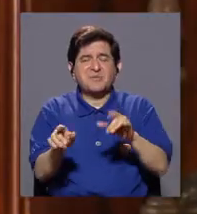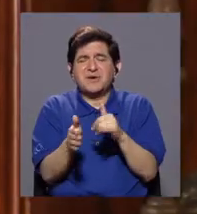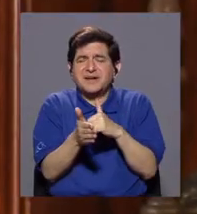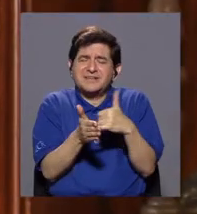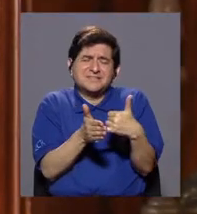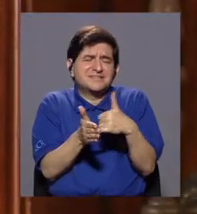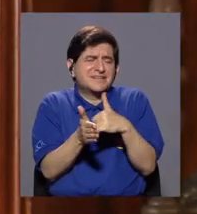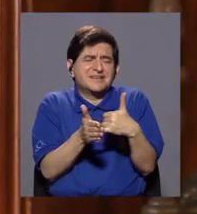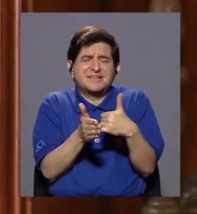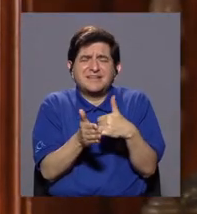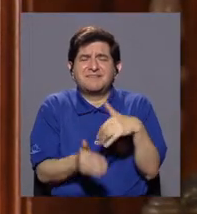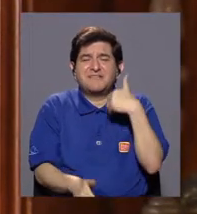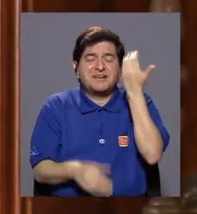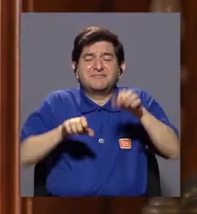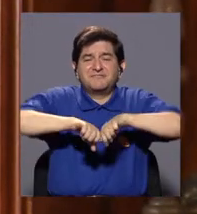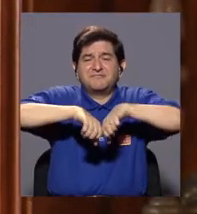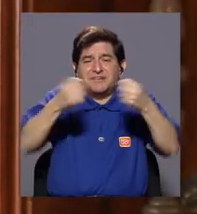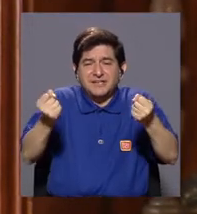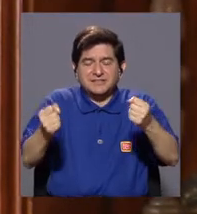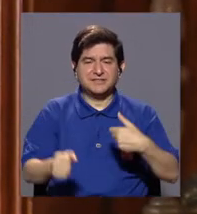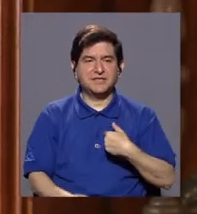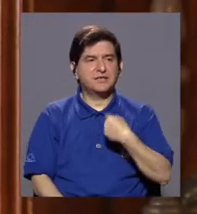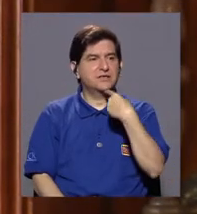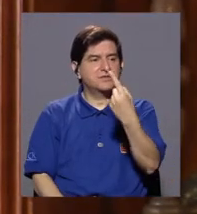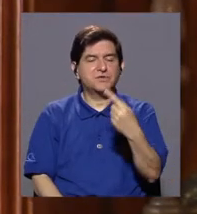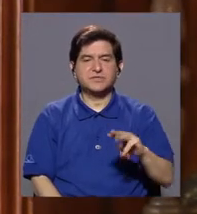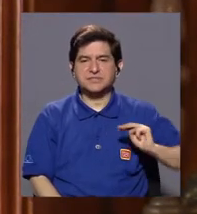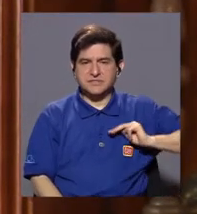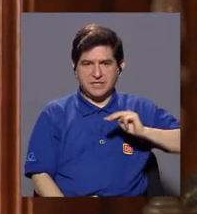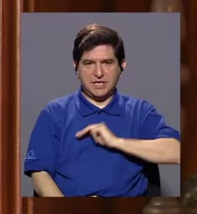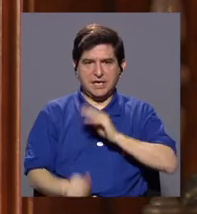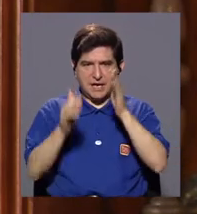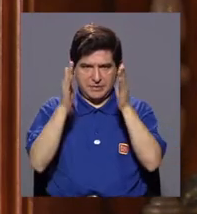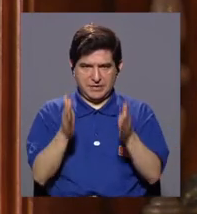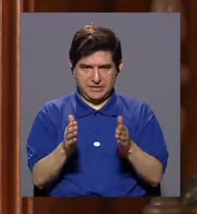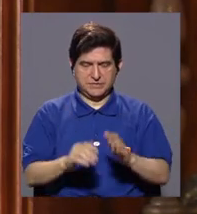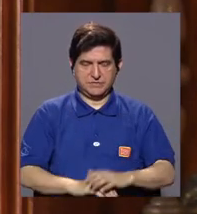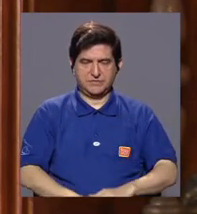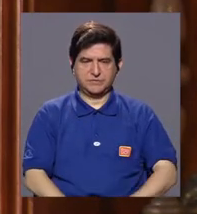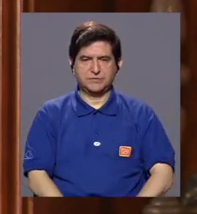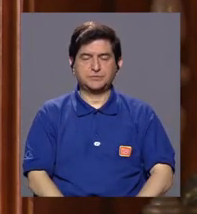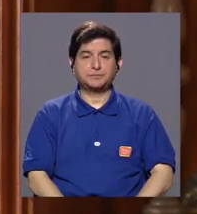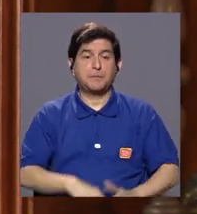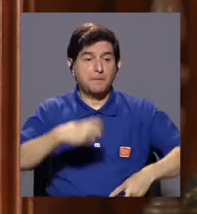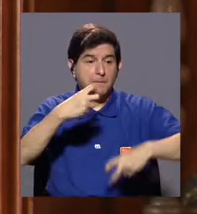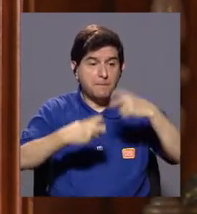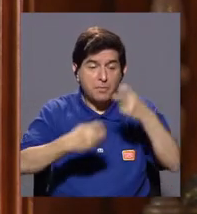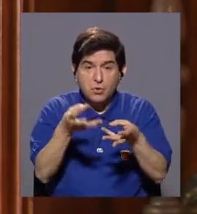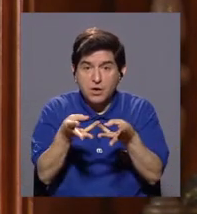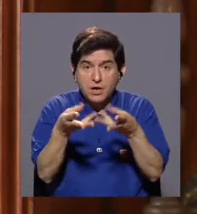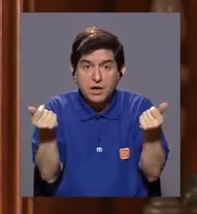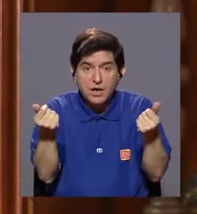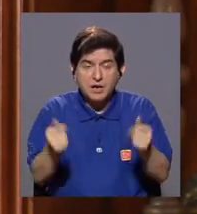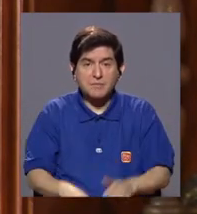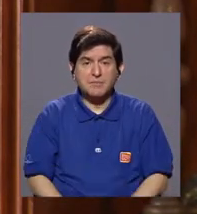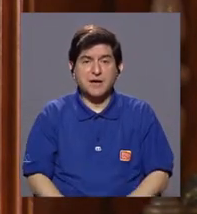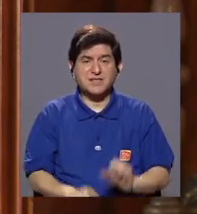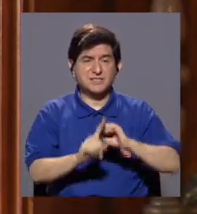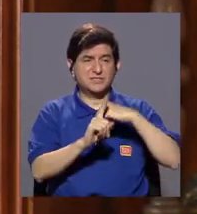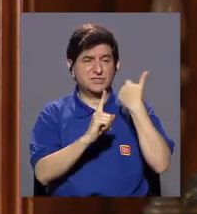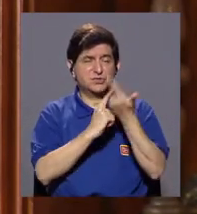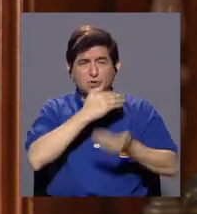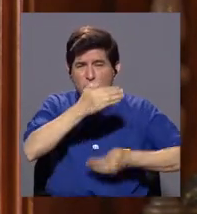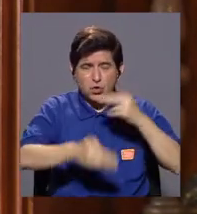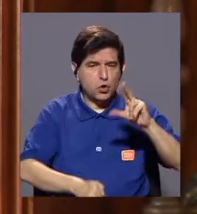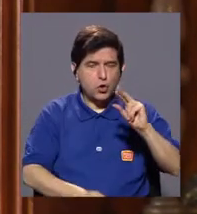tan frágiles. Ahora bien, yo decía a los ministros que los problemas no se resuelven con